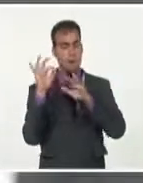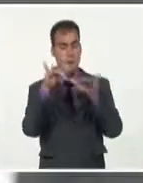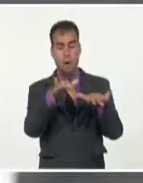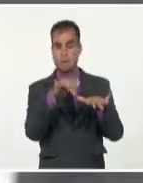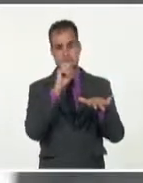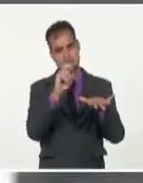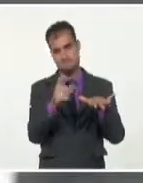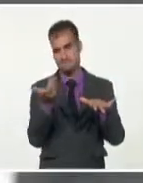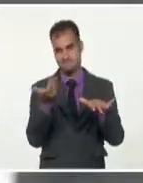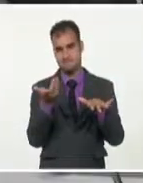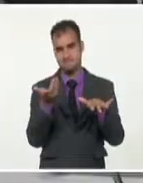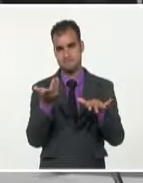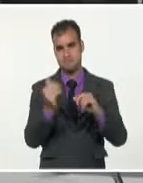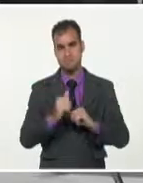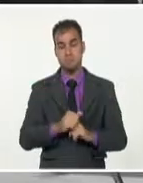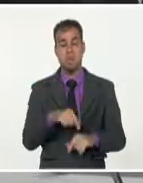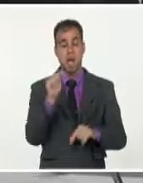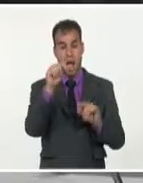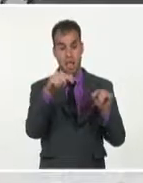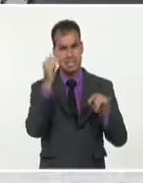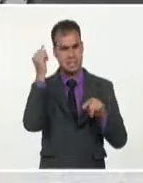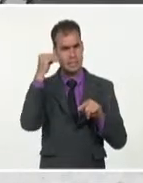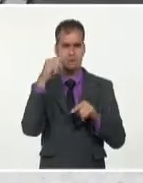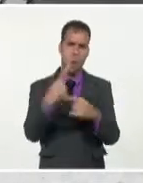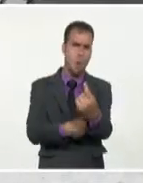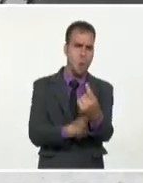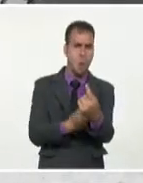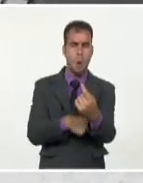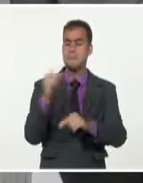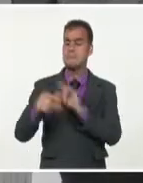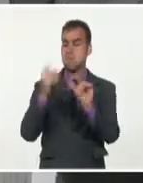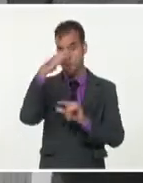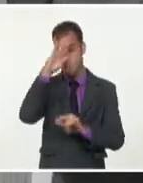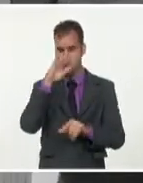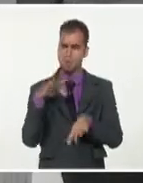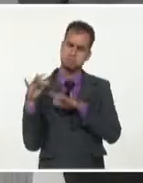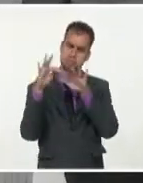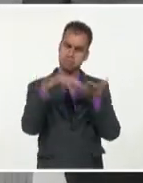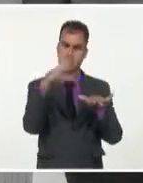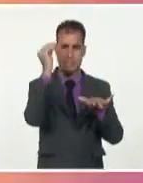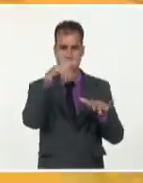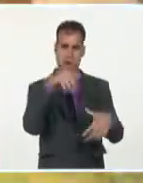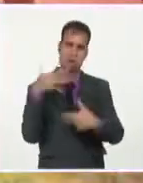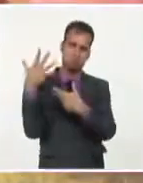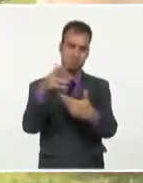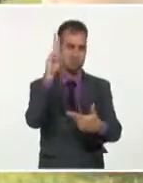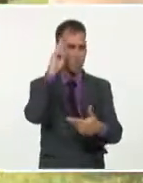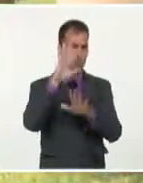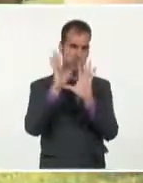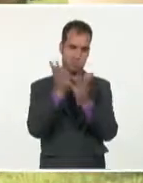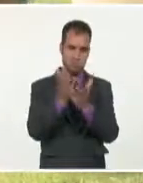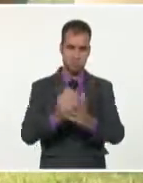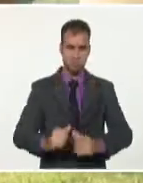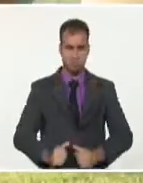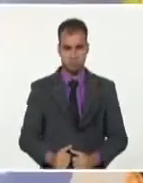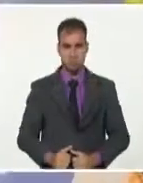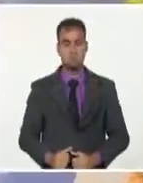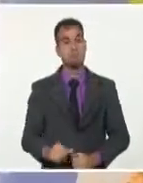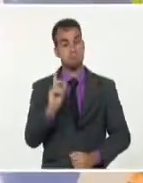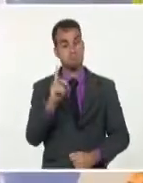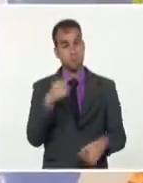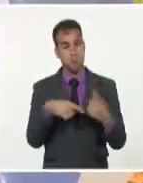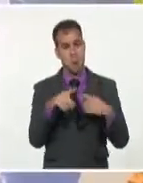que tradicionalmente congregan aquí a miles de cubanos en busca de emociones, alivios y recuerdos. Sin embargo, en esta jornada no